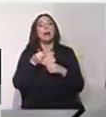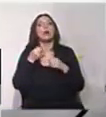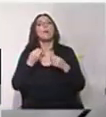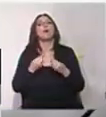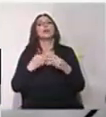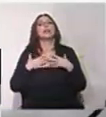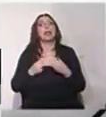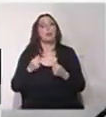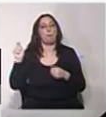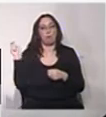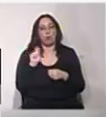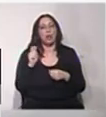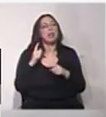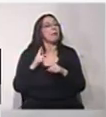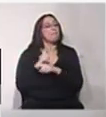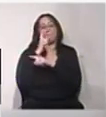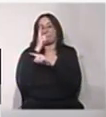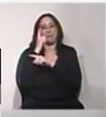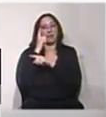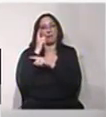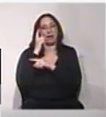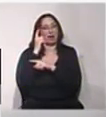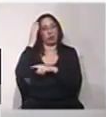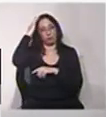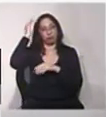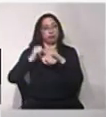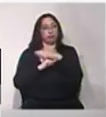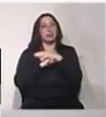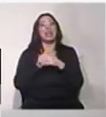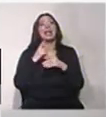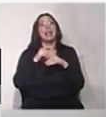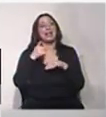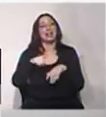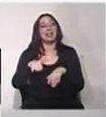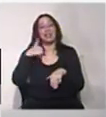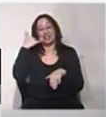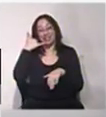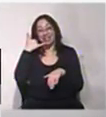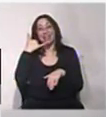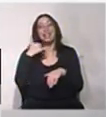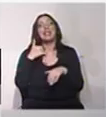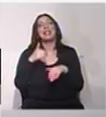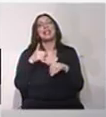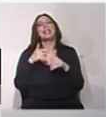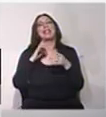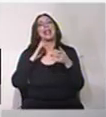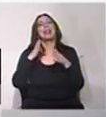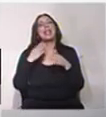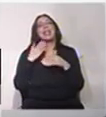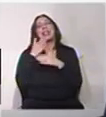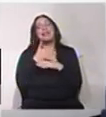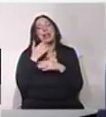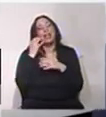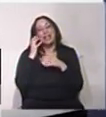pública de primer orden. Claro. Entonces, en ese sentido, las líneas de intervención en crisis o de